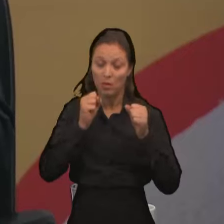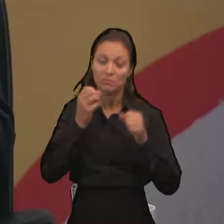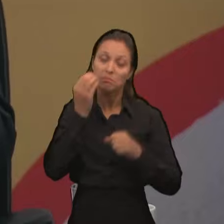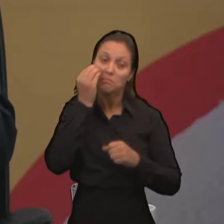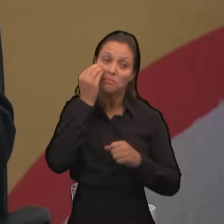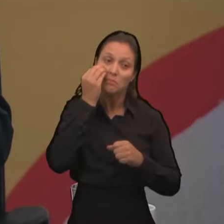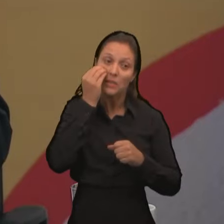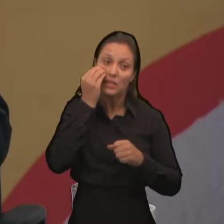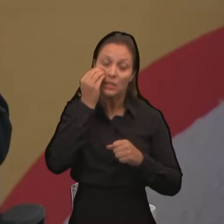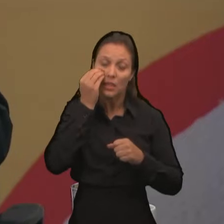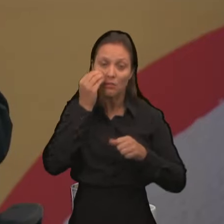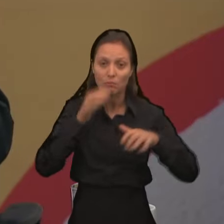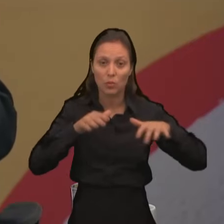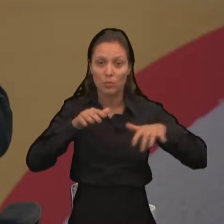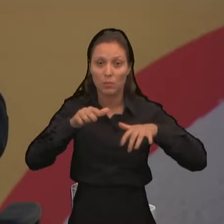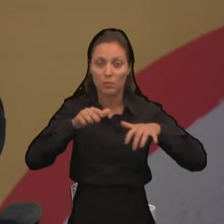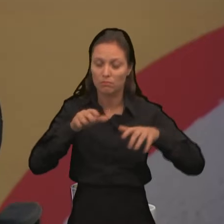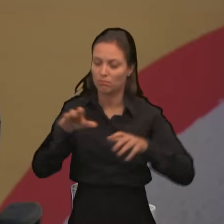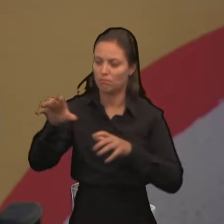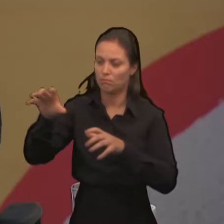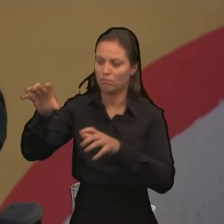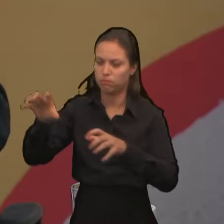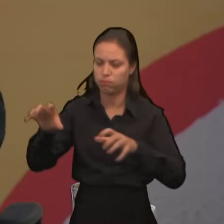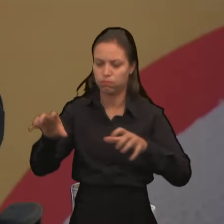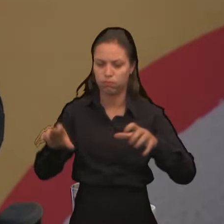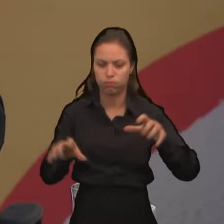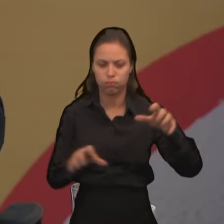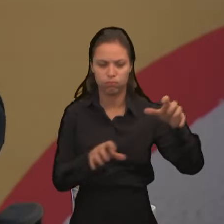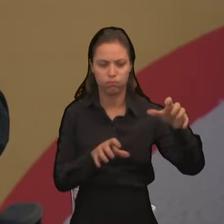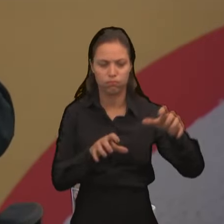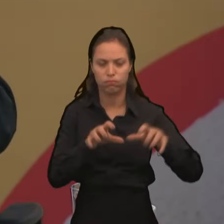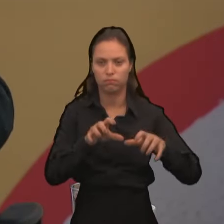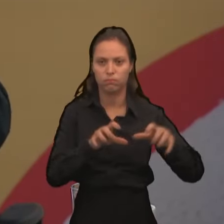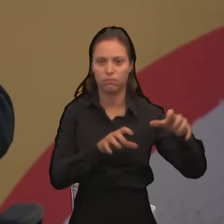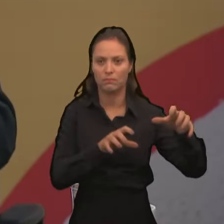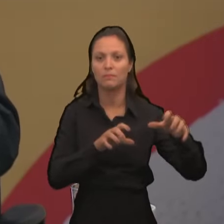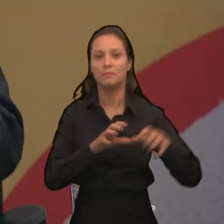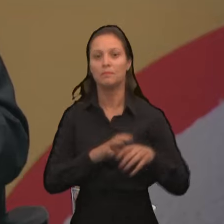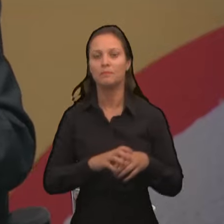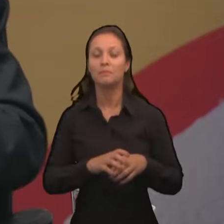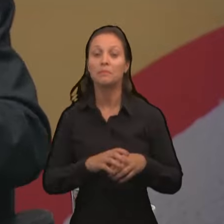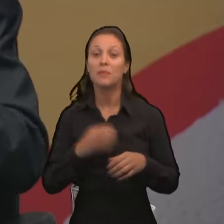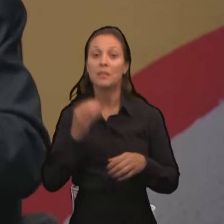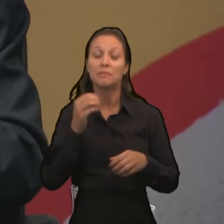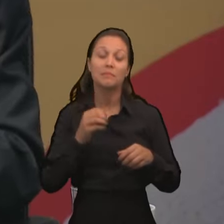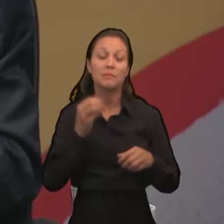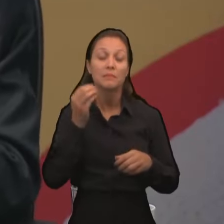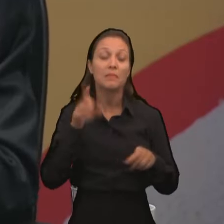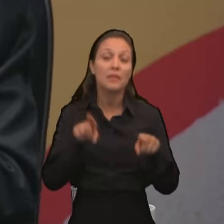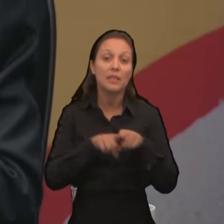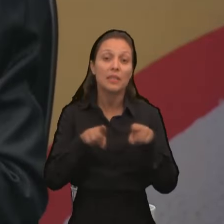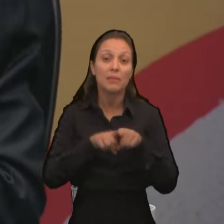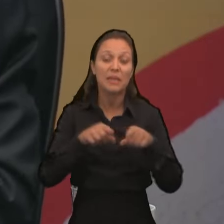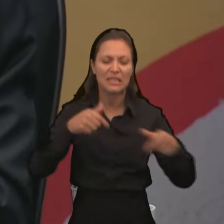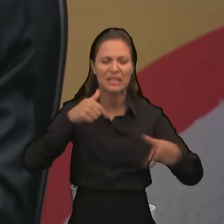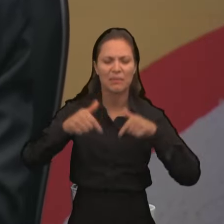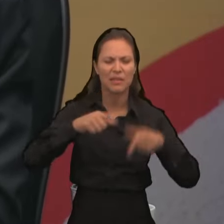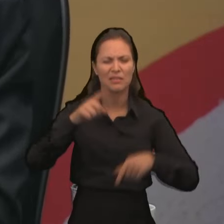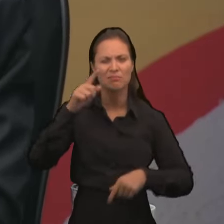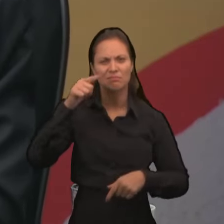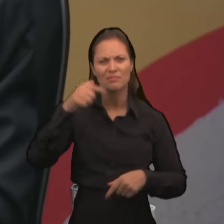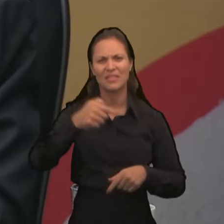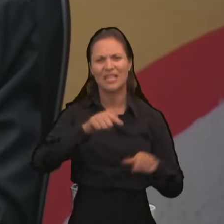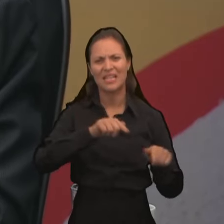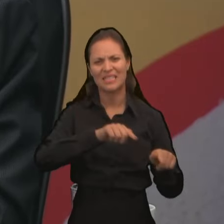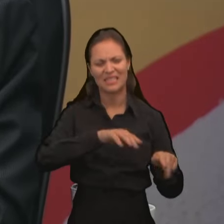que se puedan ser desempeñadas a través de la inteligencia artificial, que puede trabajar 7 días por semana, las 24